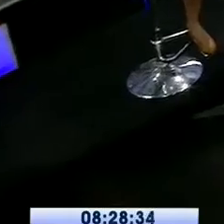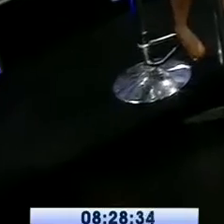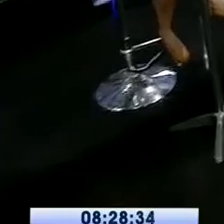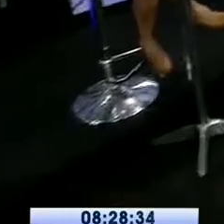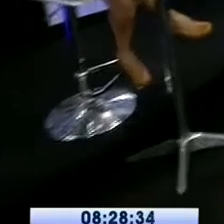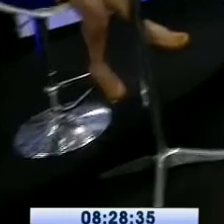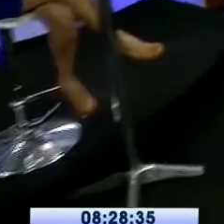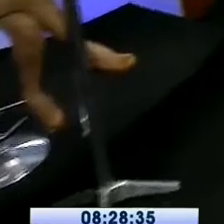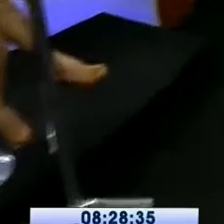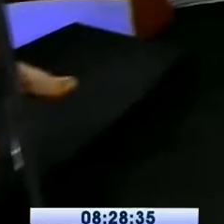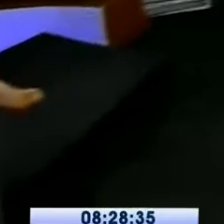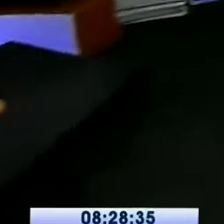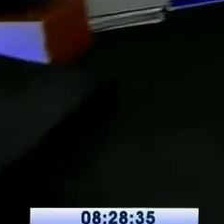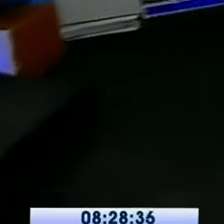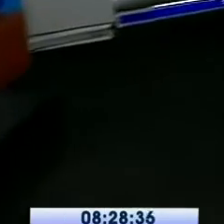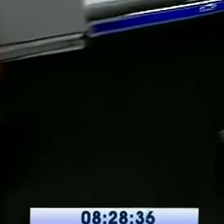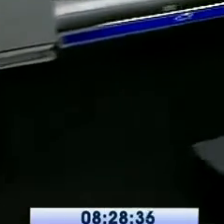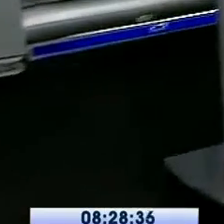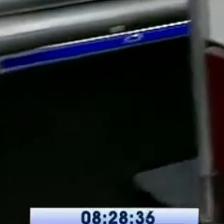o no